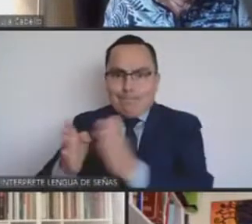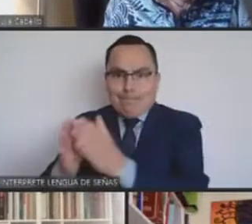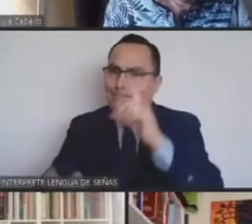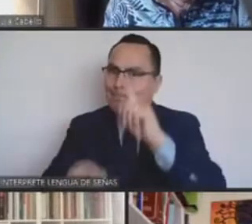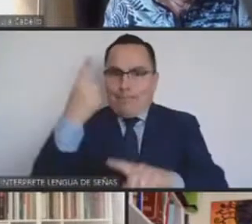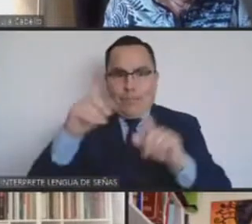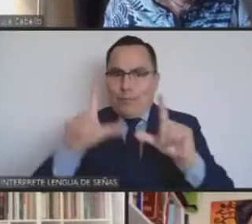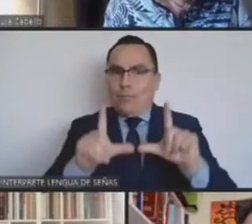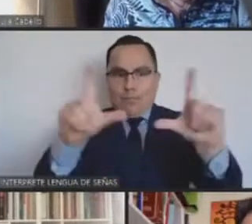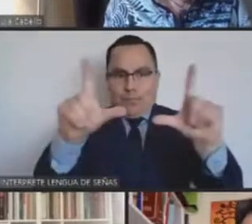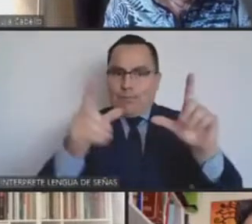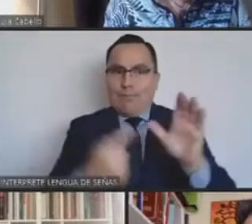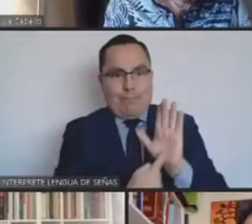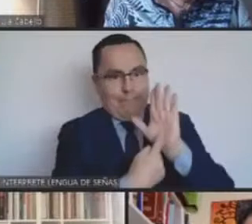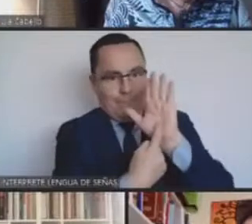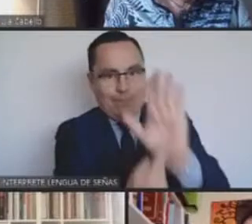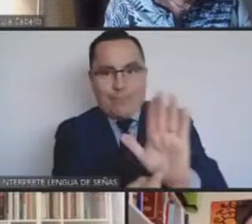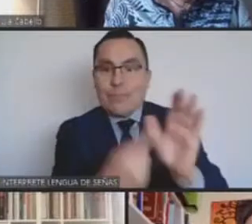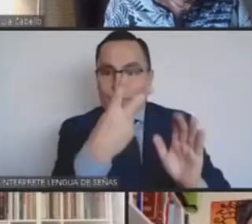entre los años 2011 y